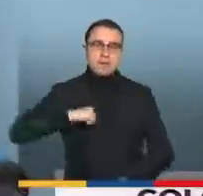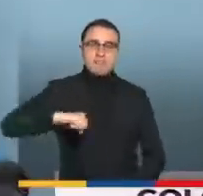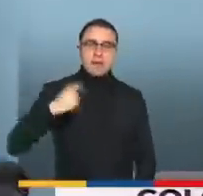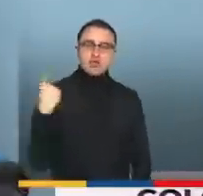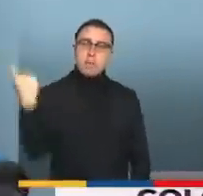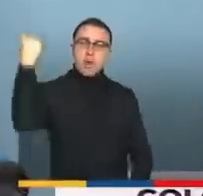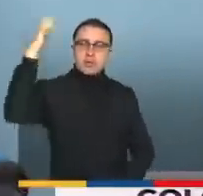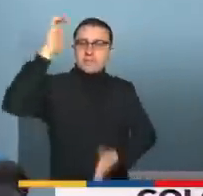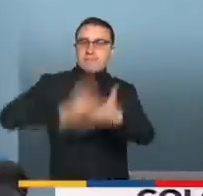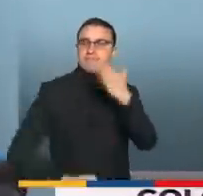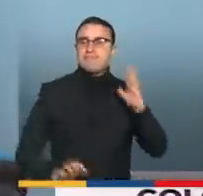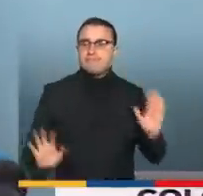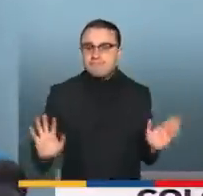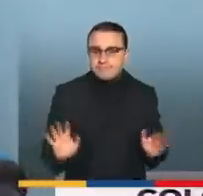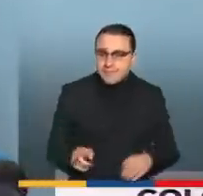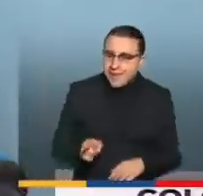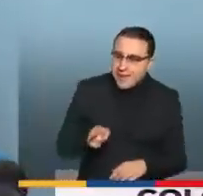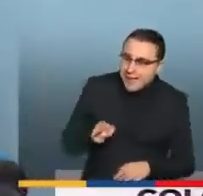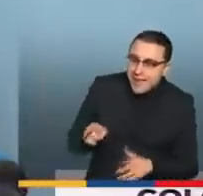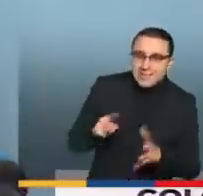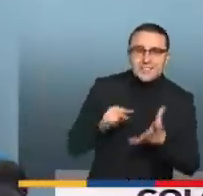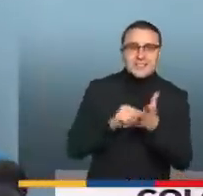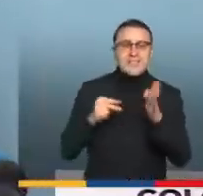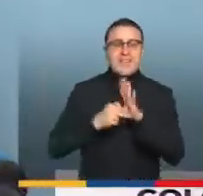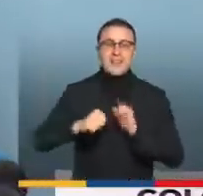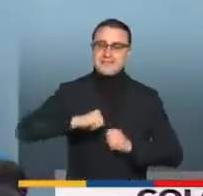Ahí se establecen los derechos liberales.